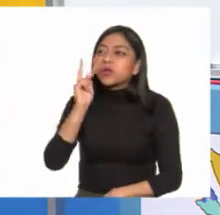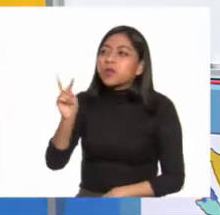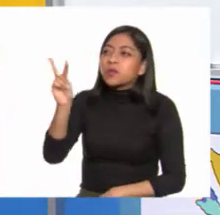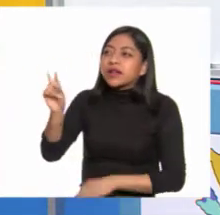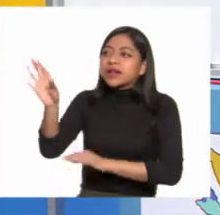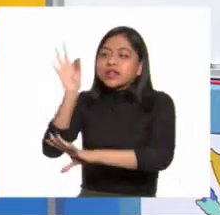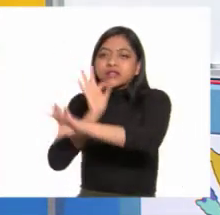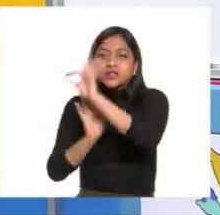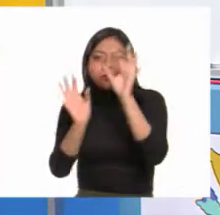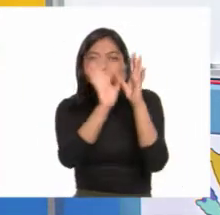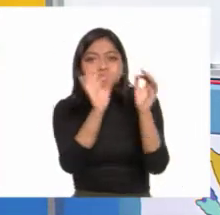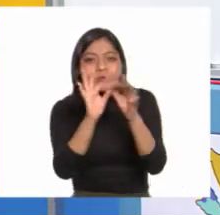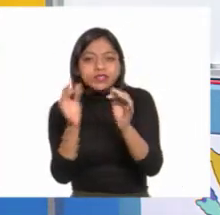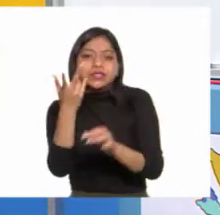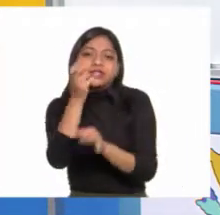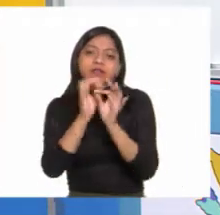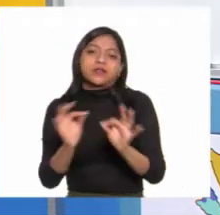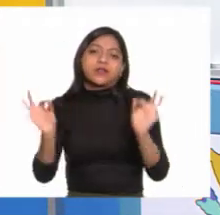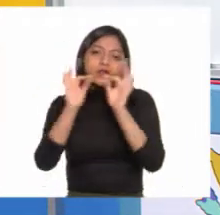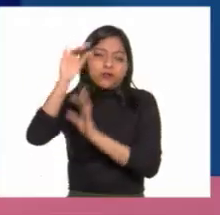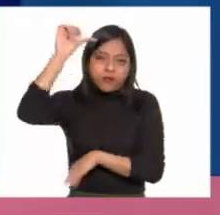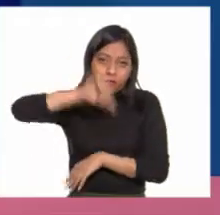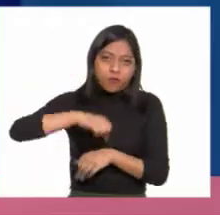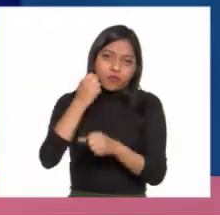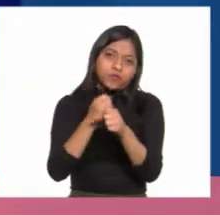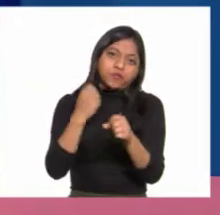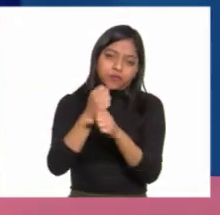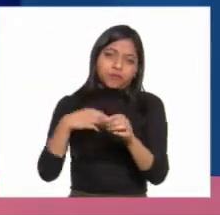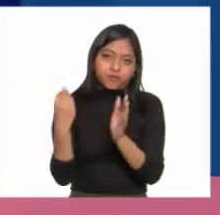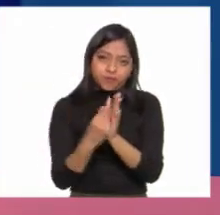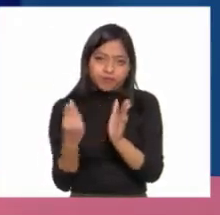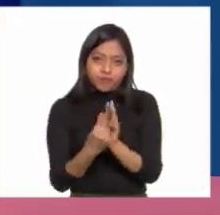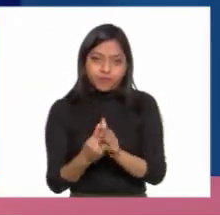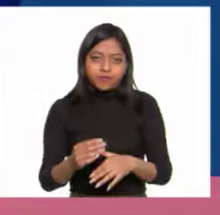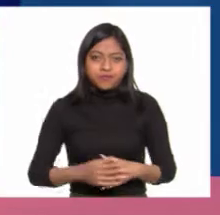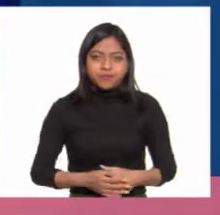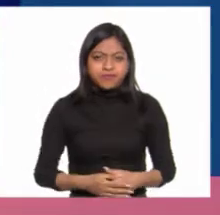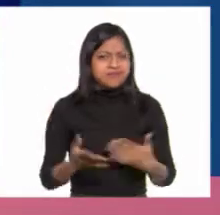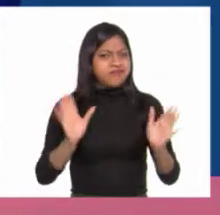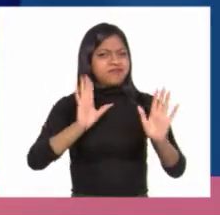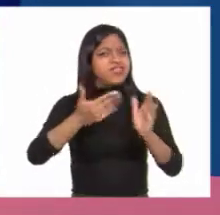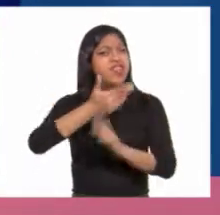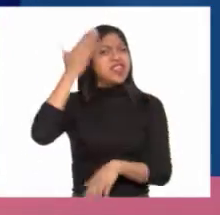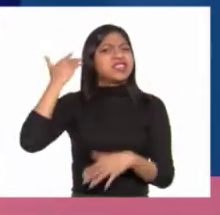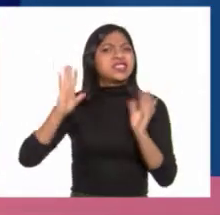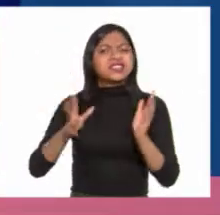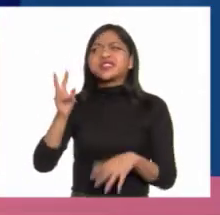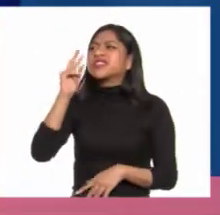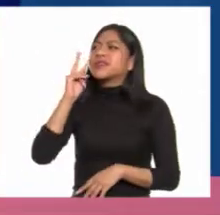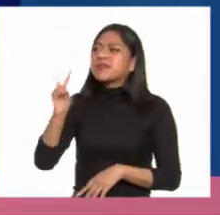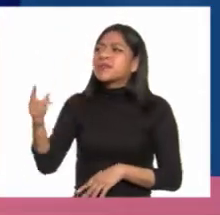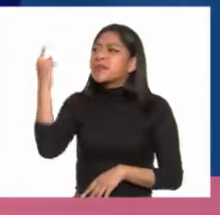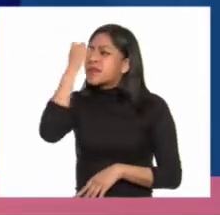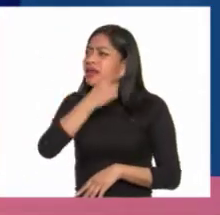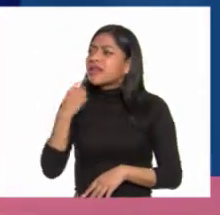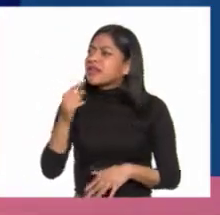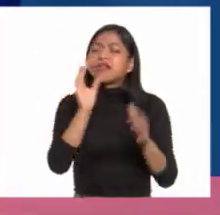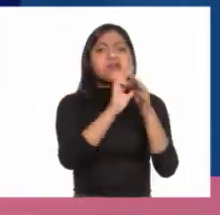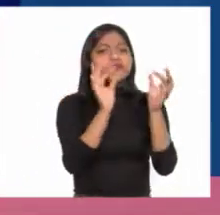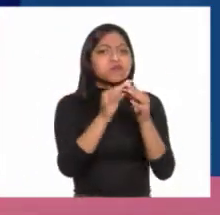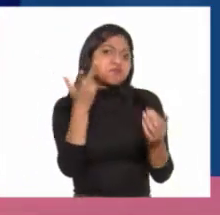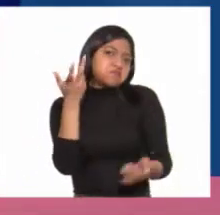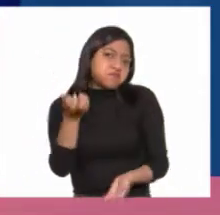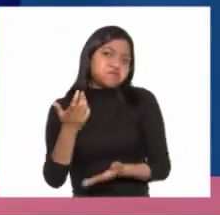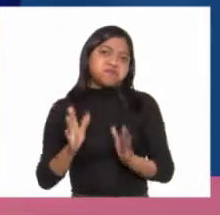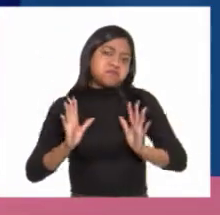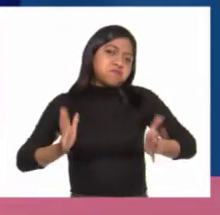muy importante dentro de esta práctica. Pero ya hemos hecho descripciones, porque se supone que es algo